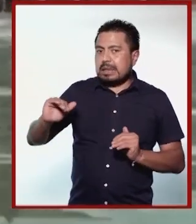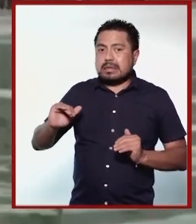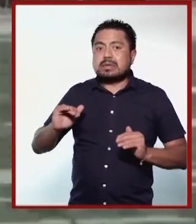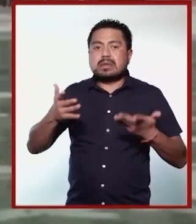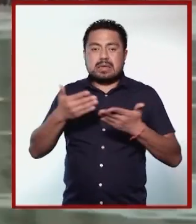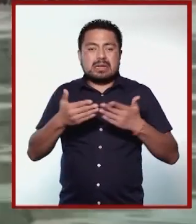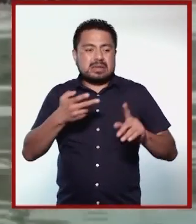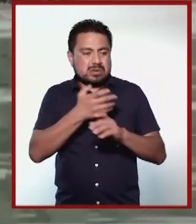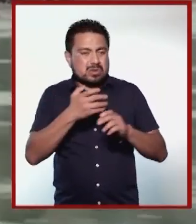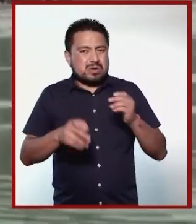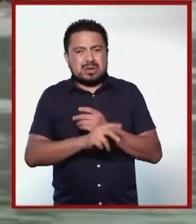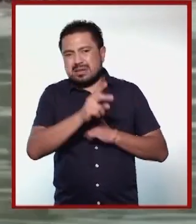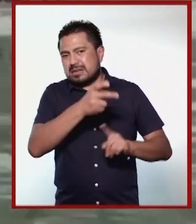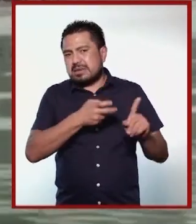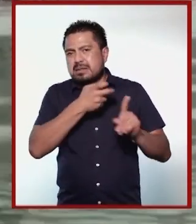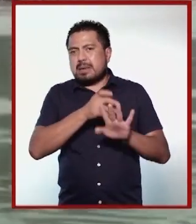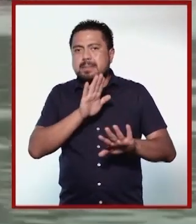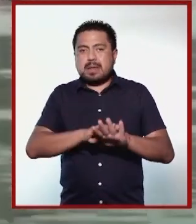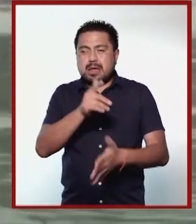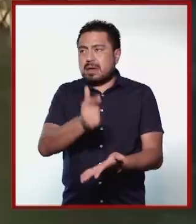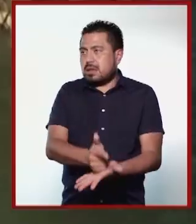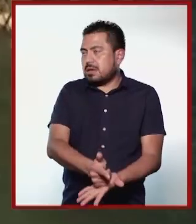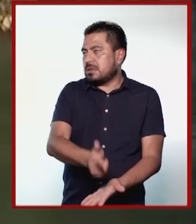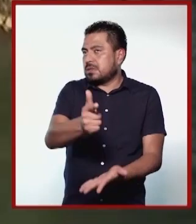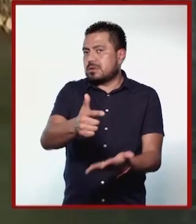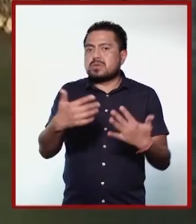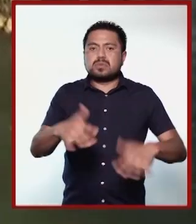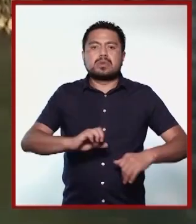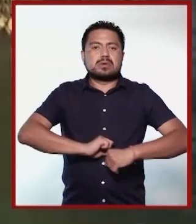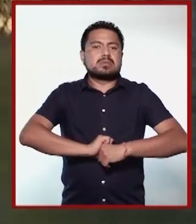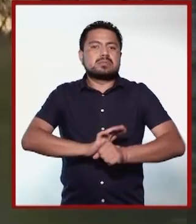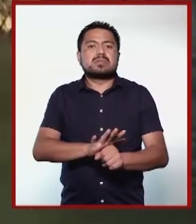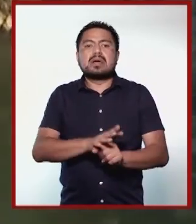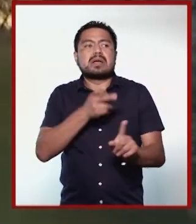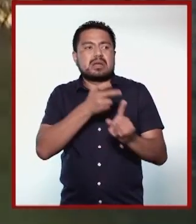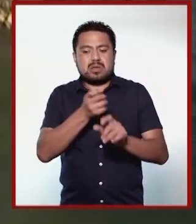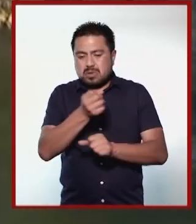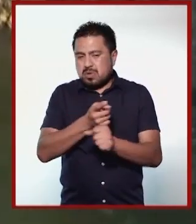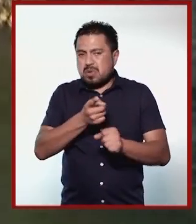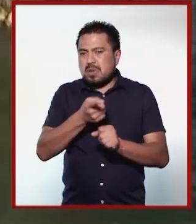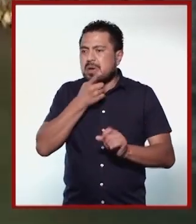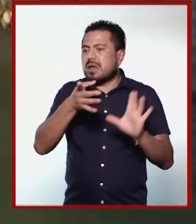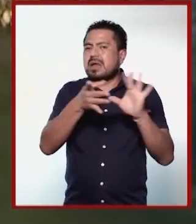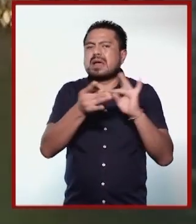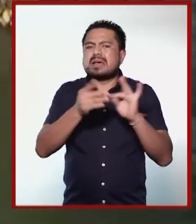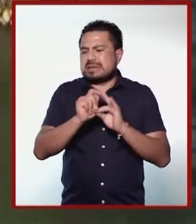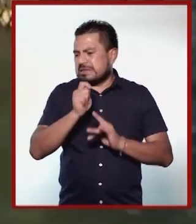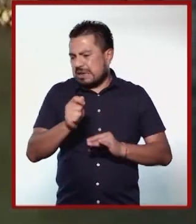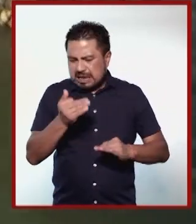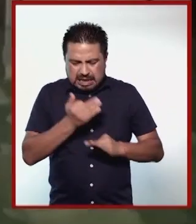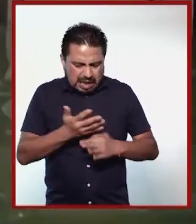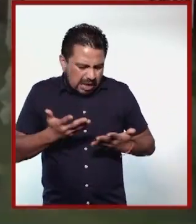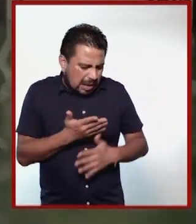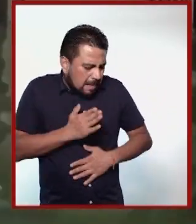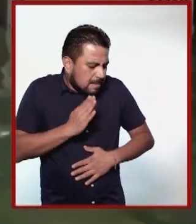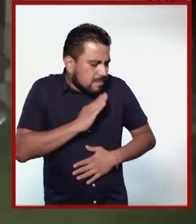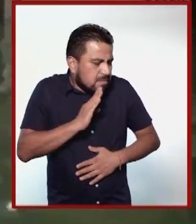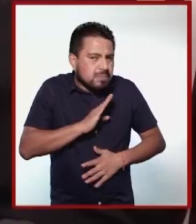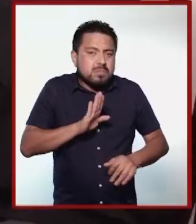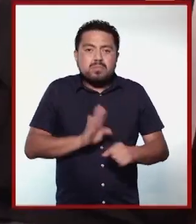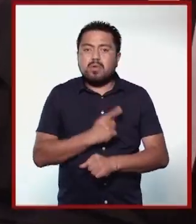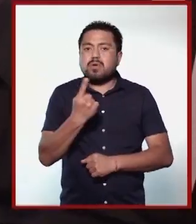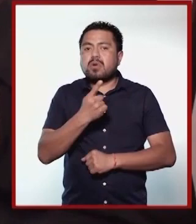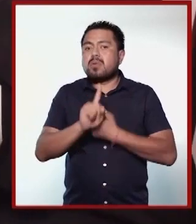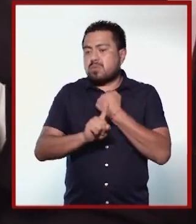esta circunstancia es muy grave y la pandemia es una oportunidad de decir qué estamos haciendo mal, porque